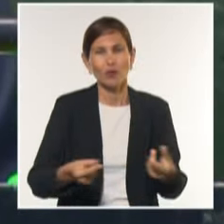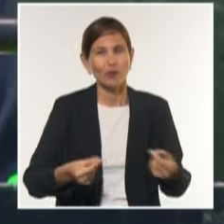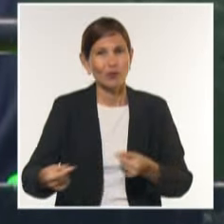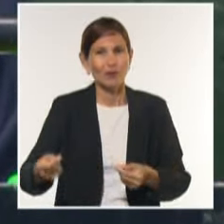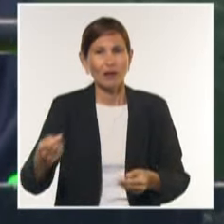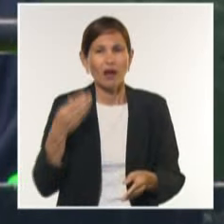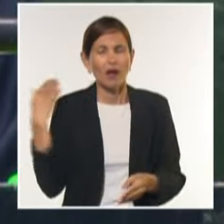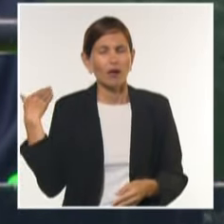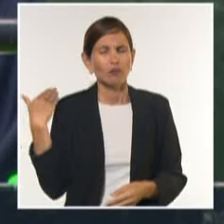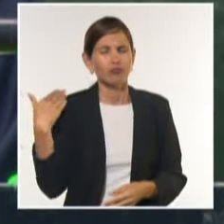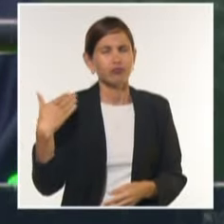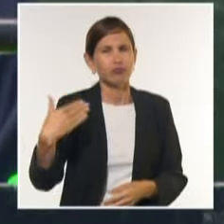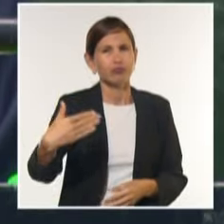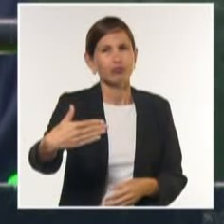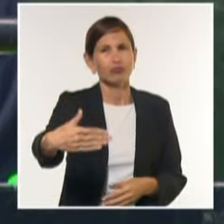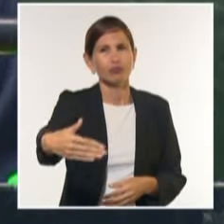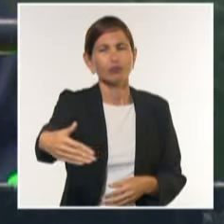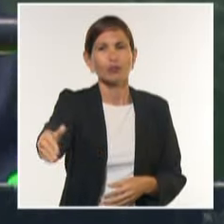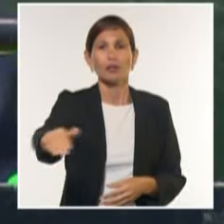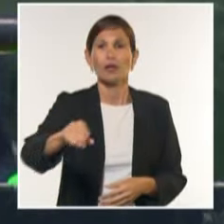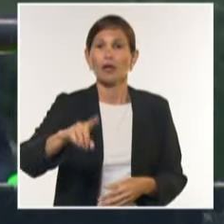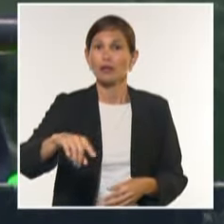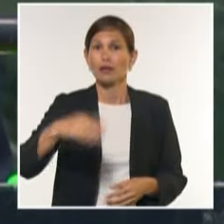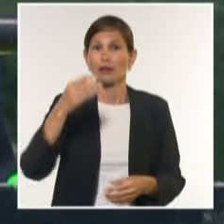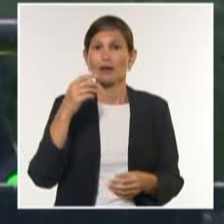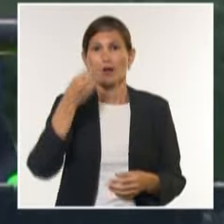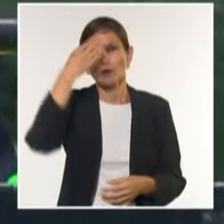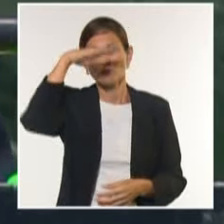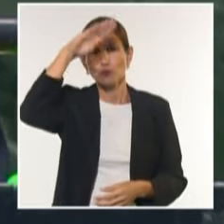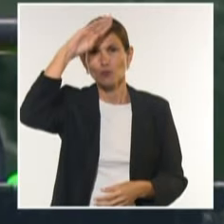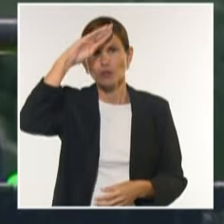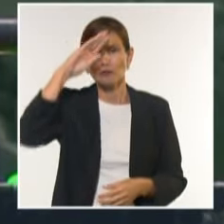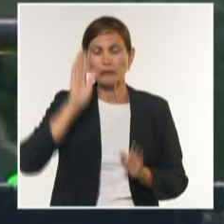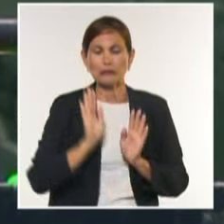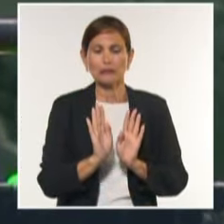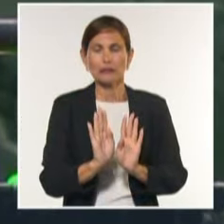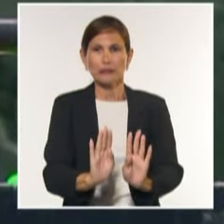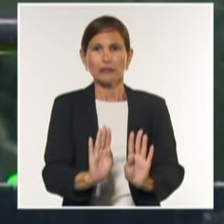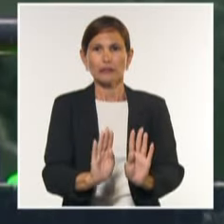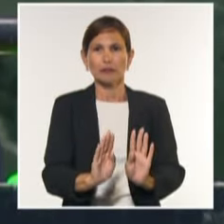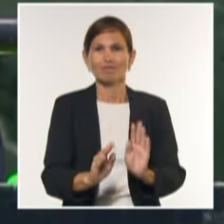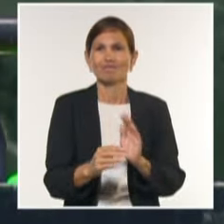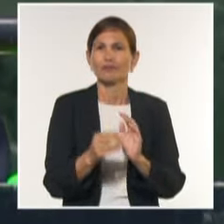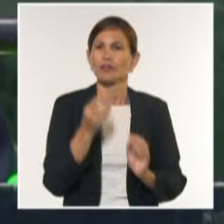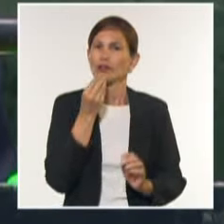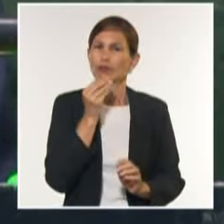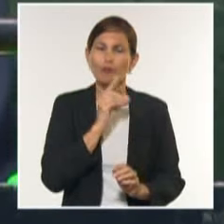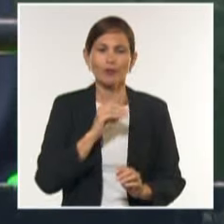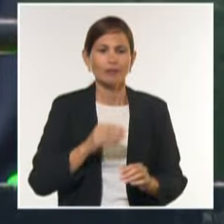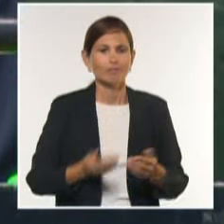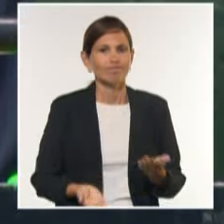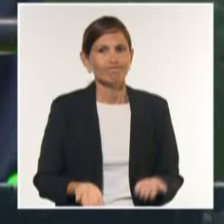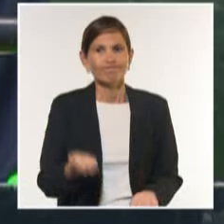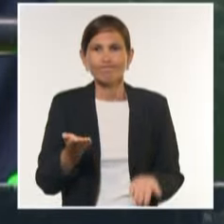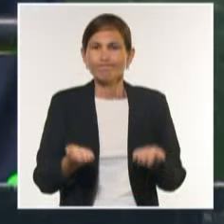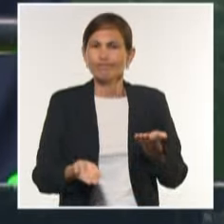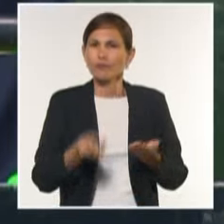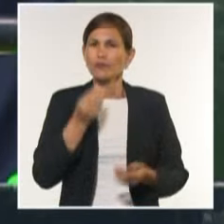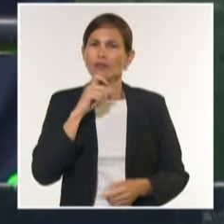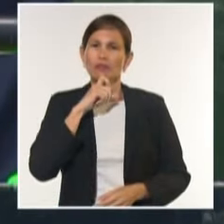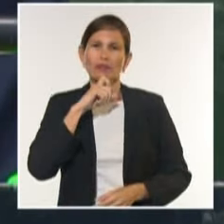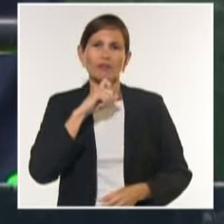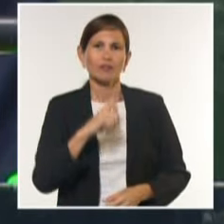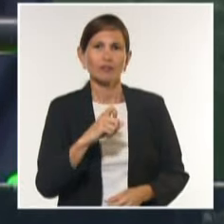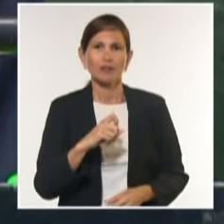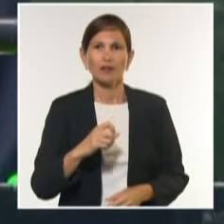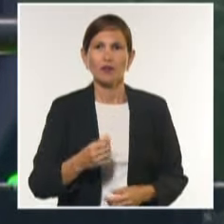prolongada, dirigida a privar a los cubanos de sus medios de vida y sostenibilidad, de su existencia